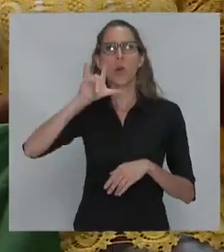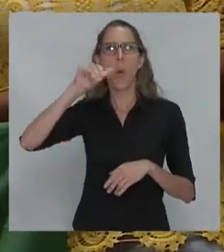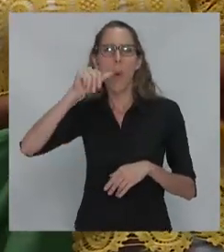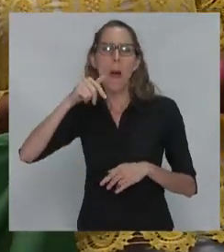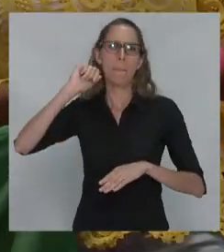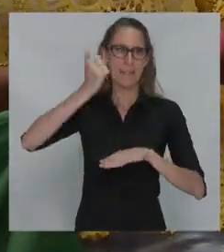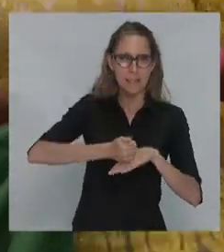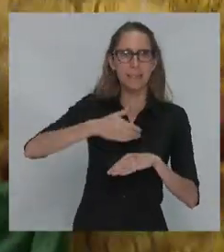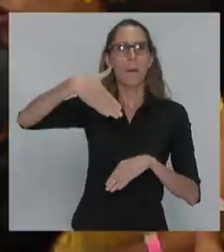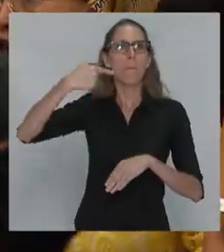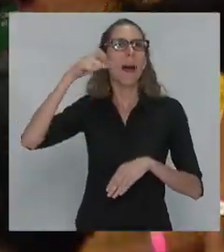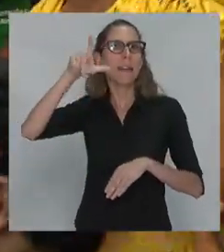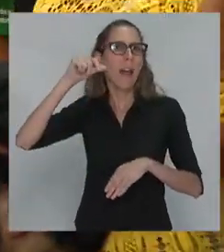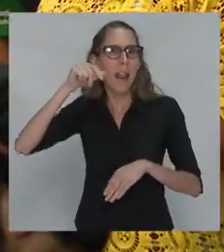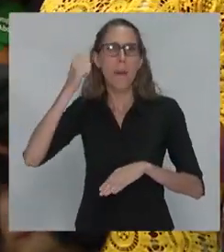es presente.